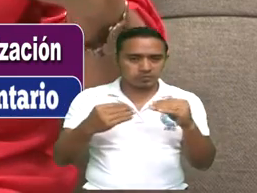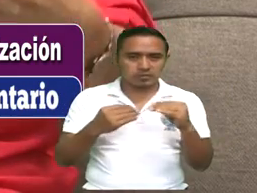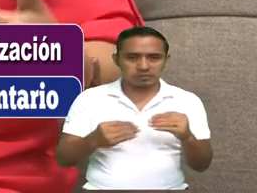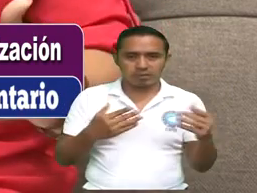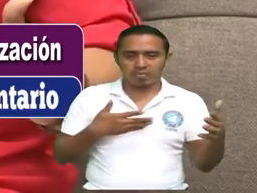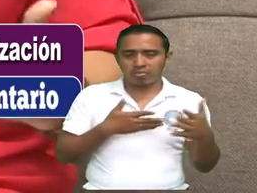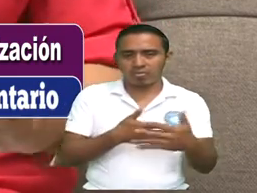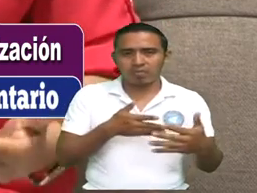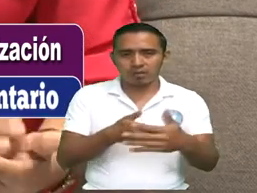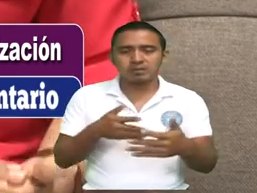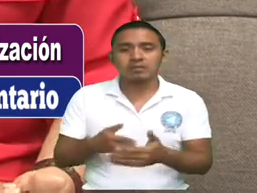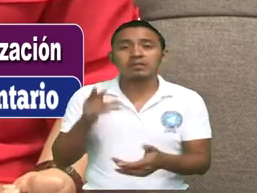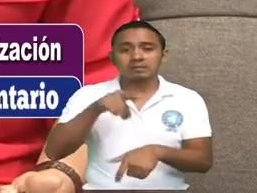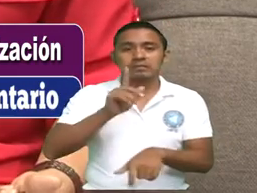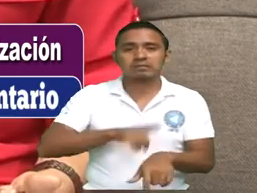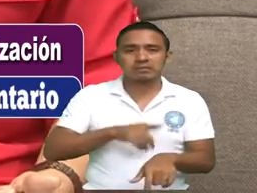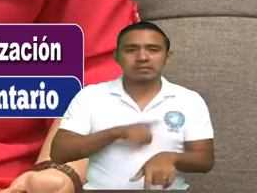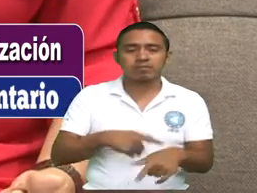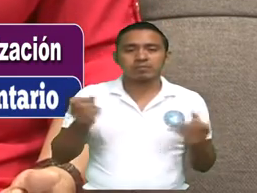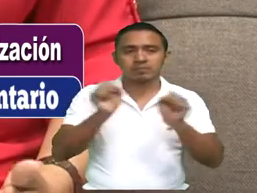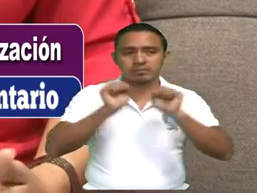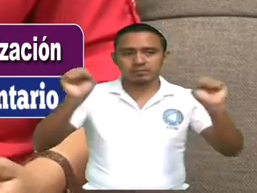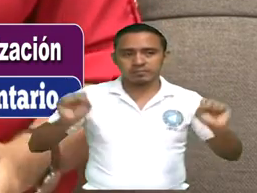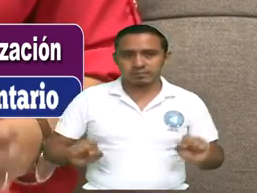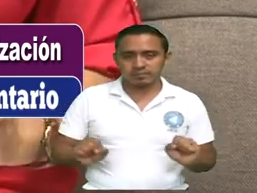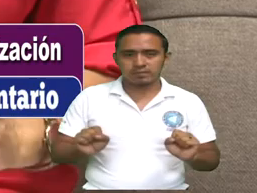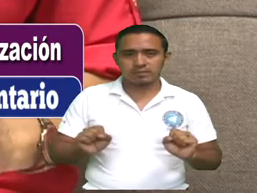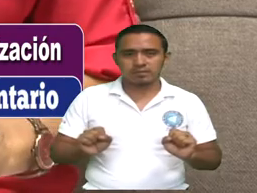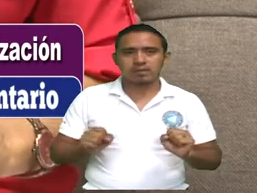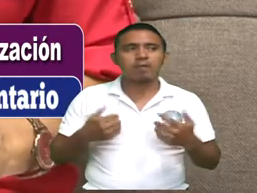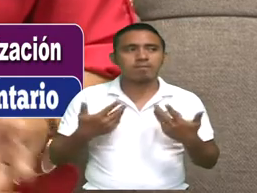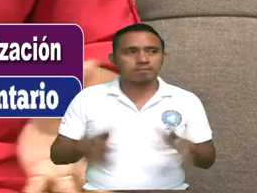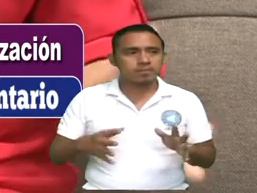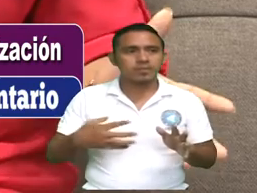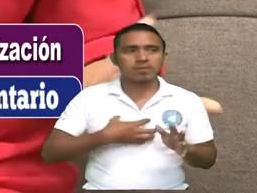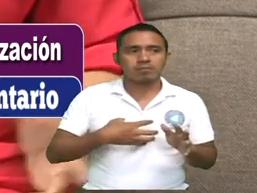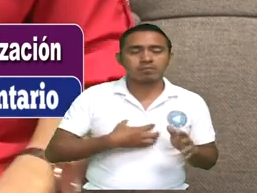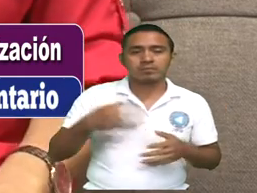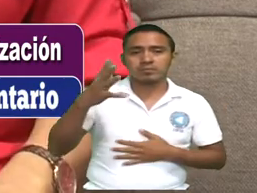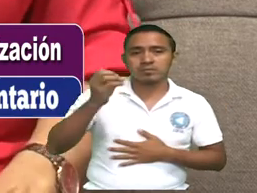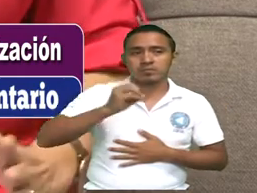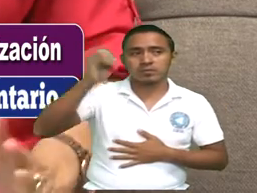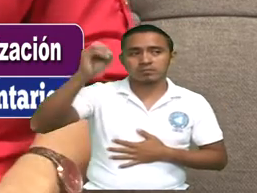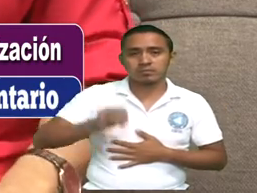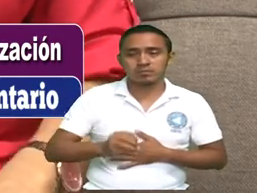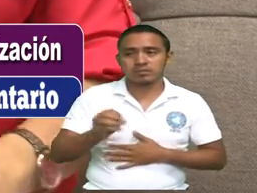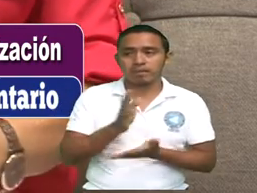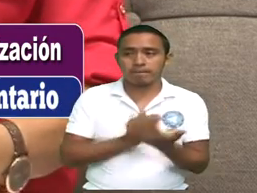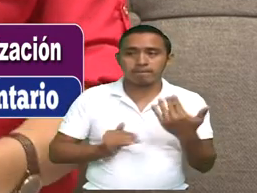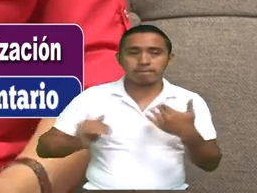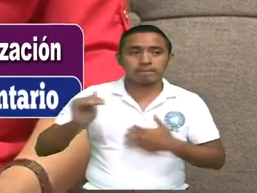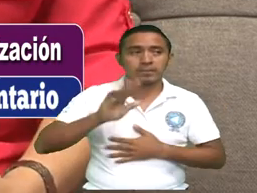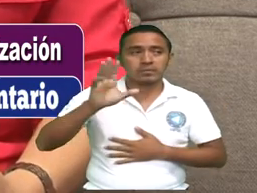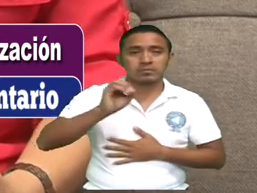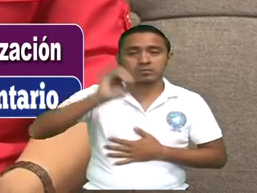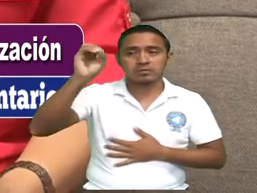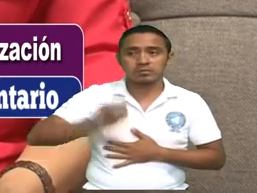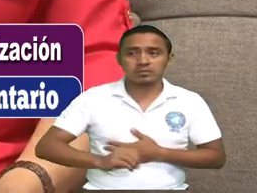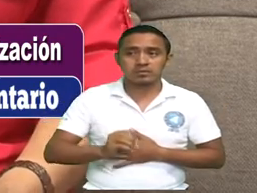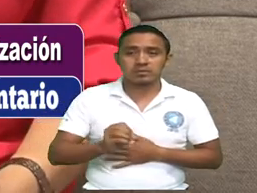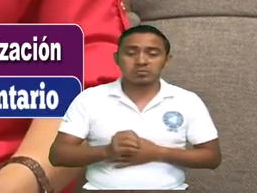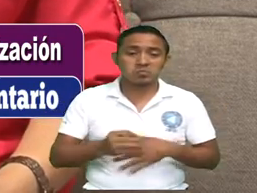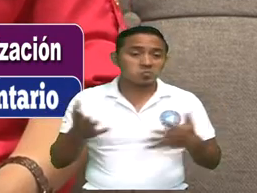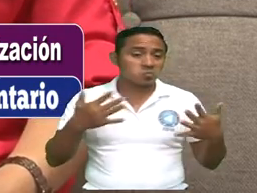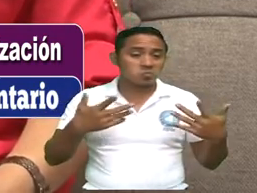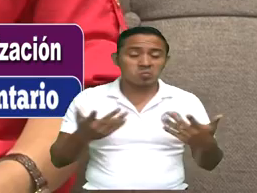es ahí donde están los momentos de capacitación. Cuando nosotros, el 50%, más del 50% de empirismo